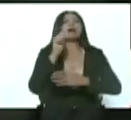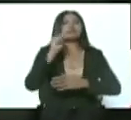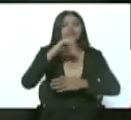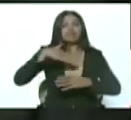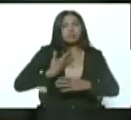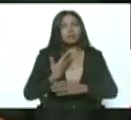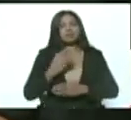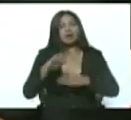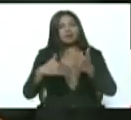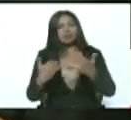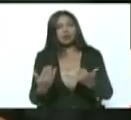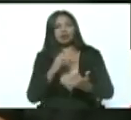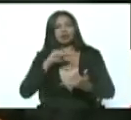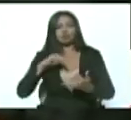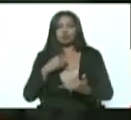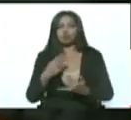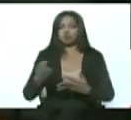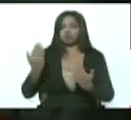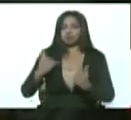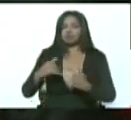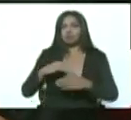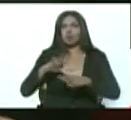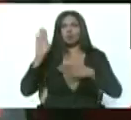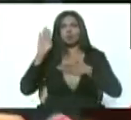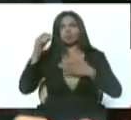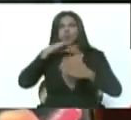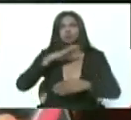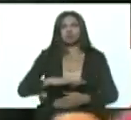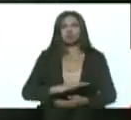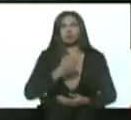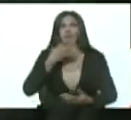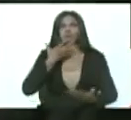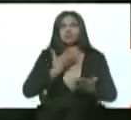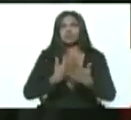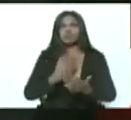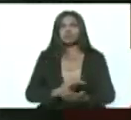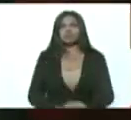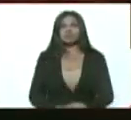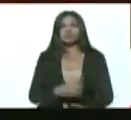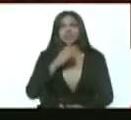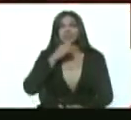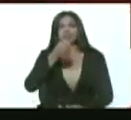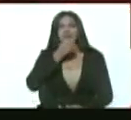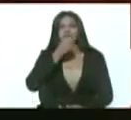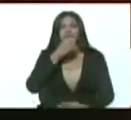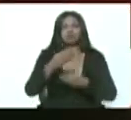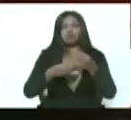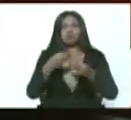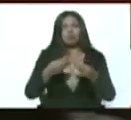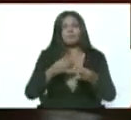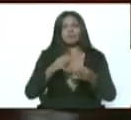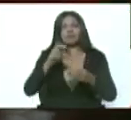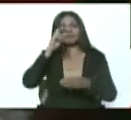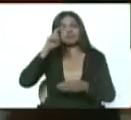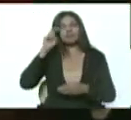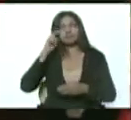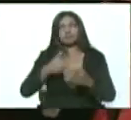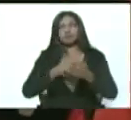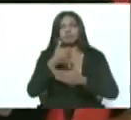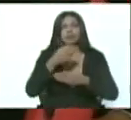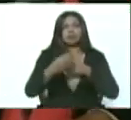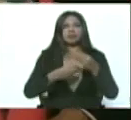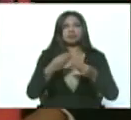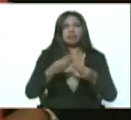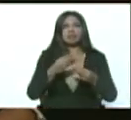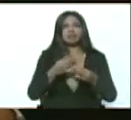en este momento en el cual nos lo exige el compromiso histórico. Muchas gracias. En gran parte de las palabras del canciller Jorge Arreaza